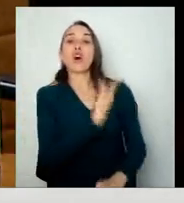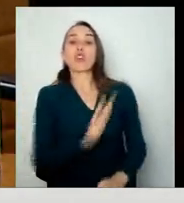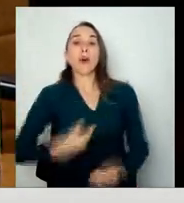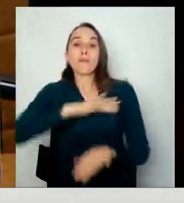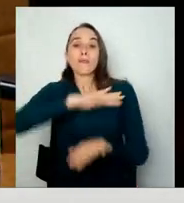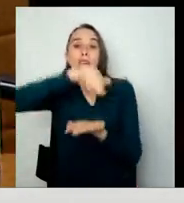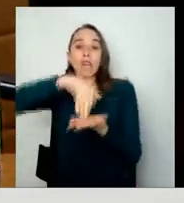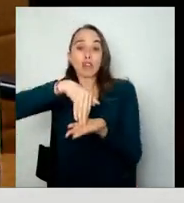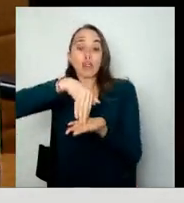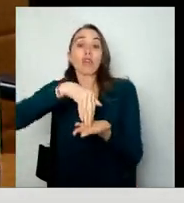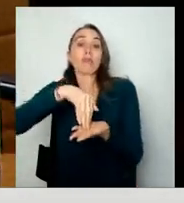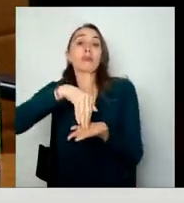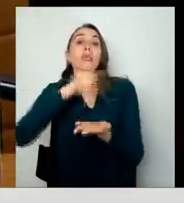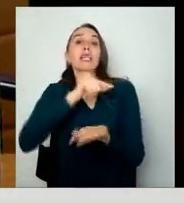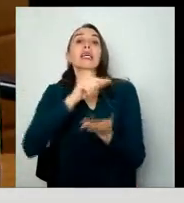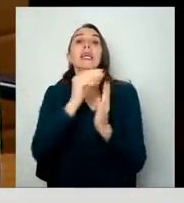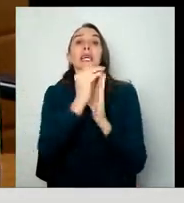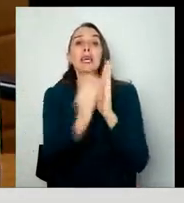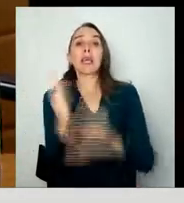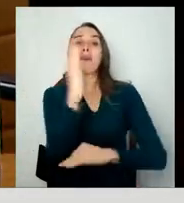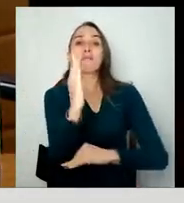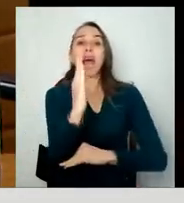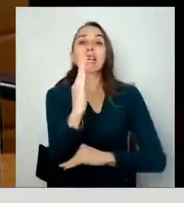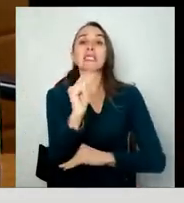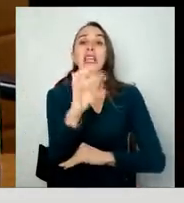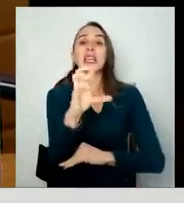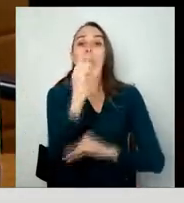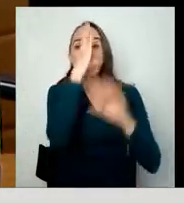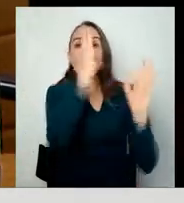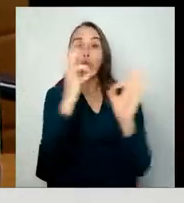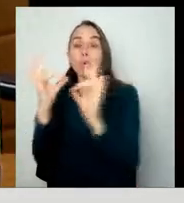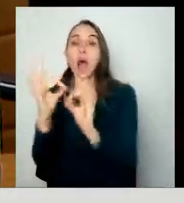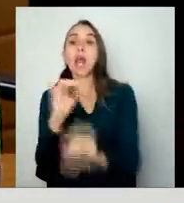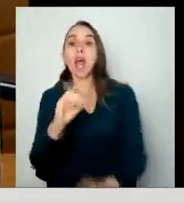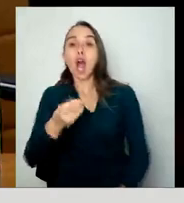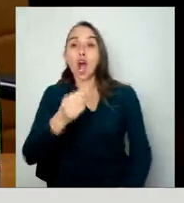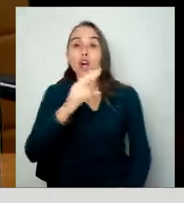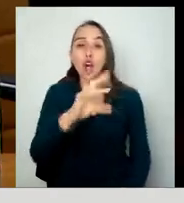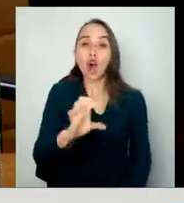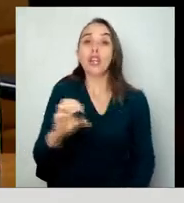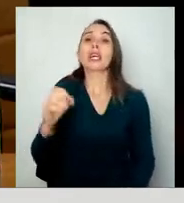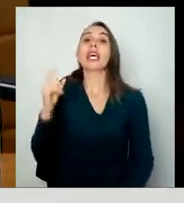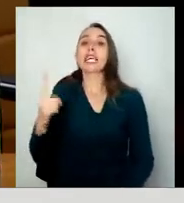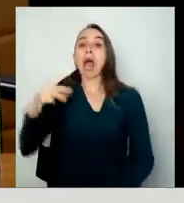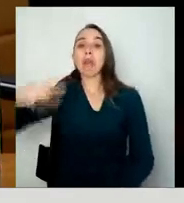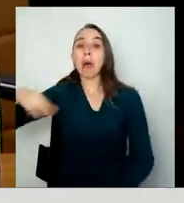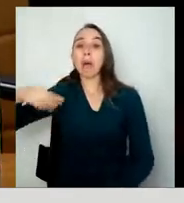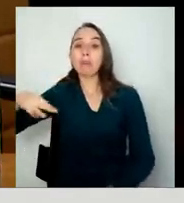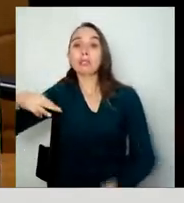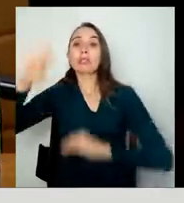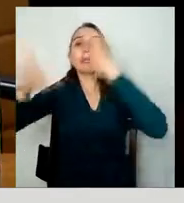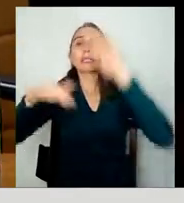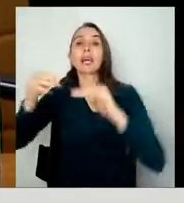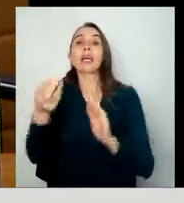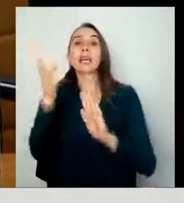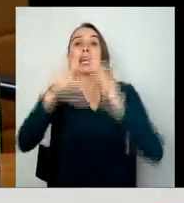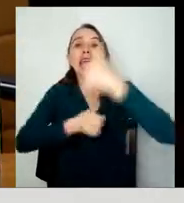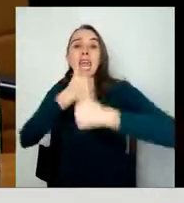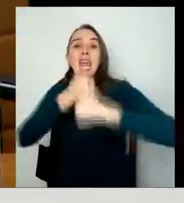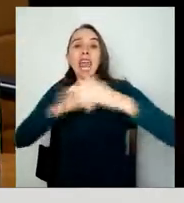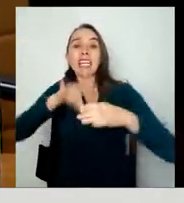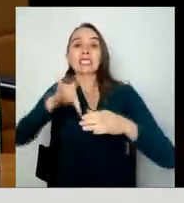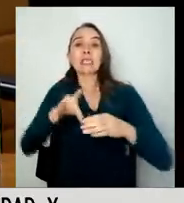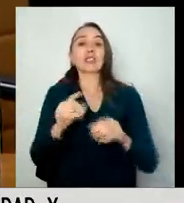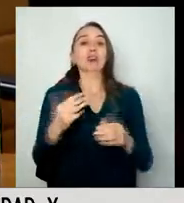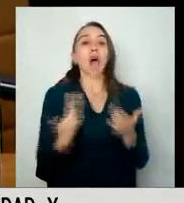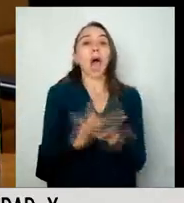bases tipos aprobadas por contralorías en los gobiernos locales cada canalización se arma para un proyecto terminado y ahí yo creo que hay mucho que hacer